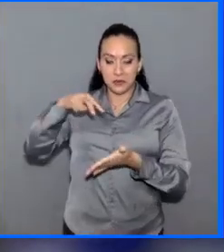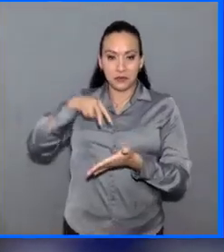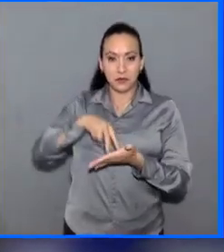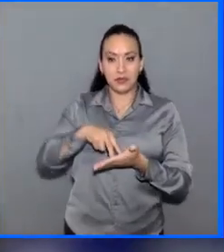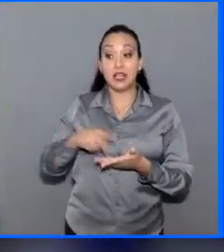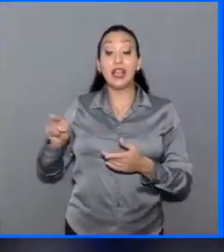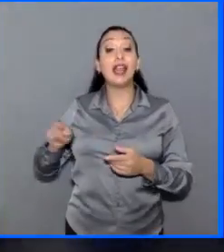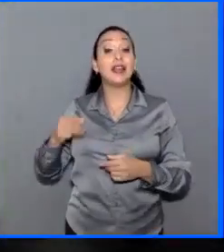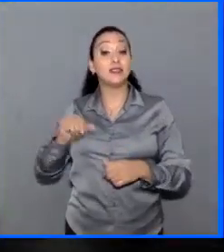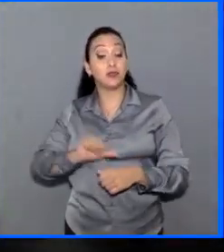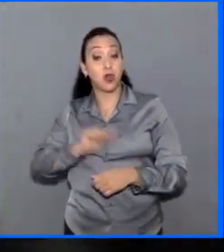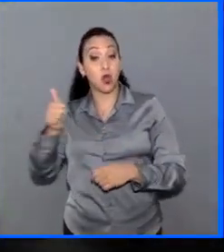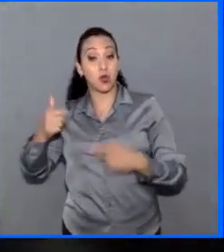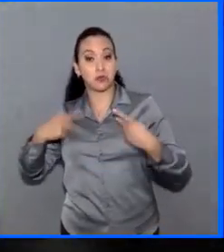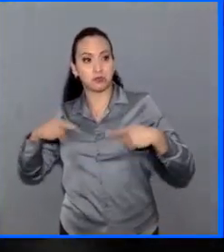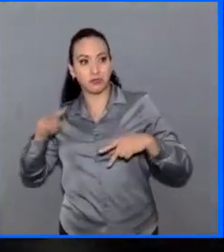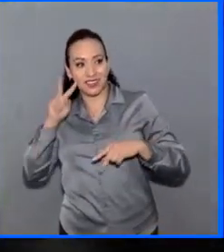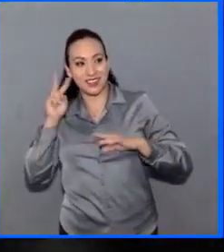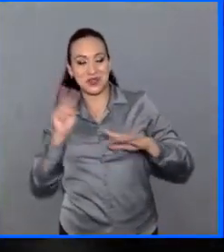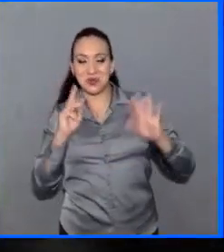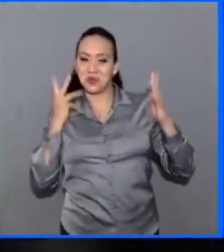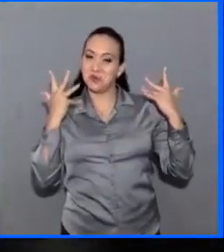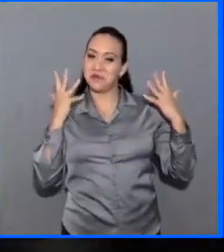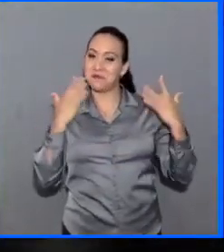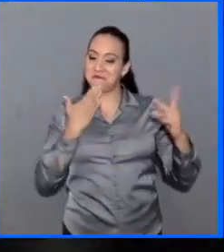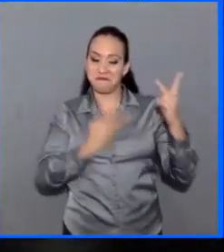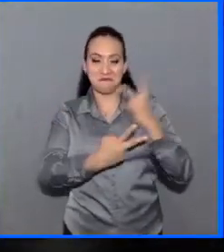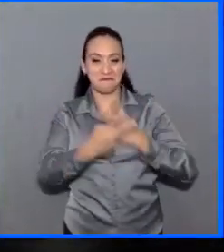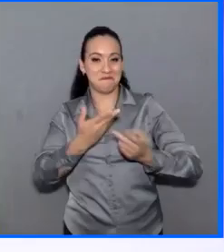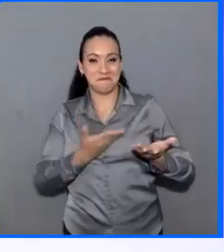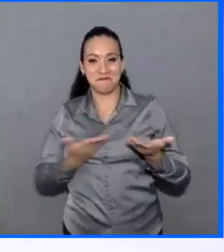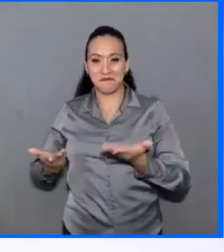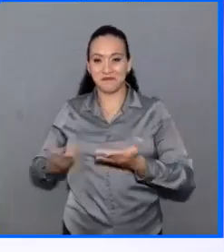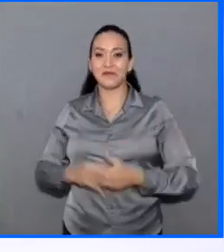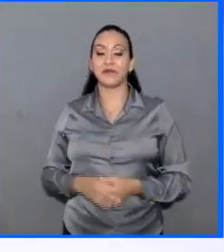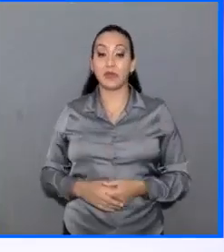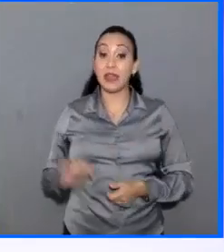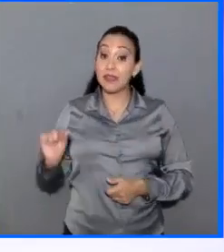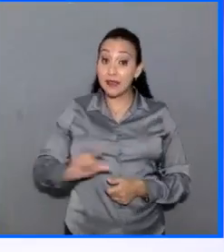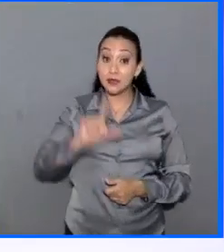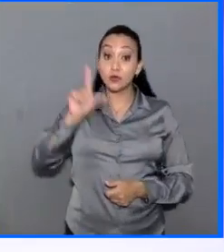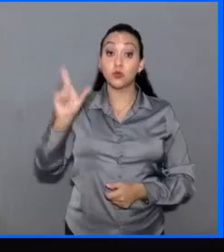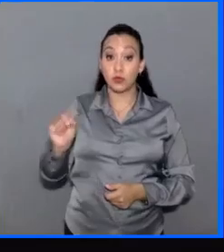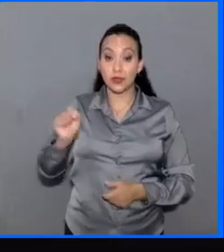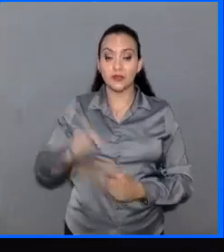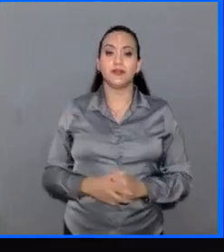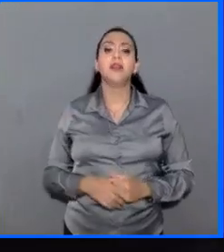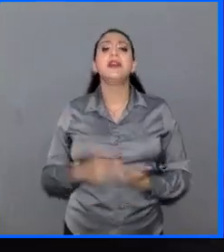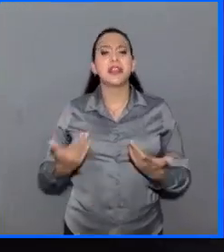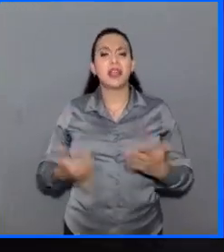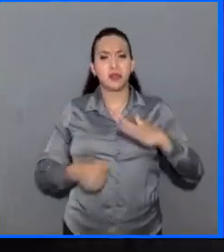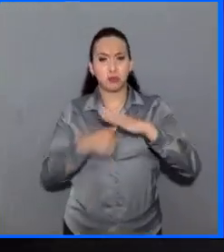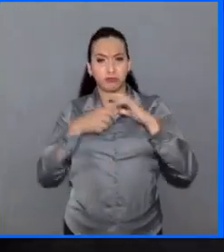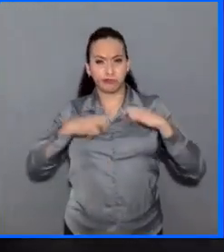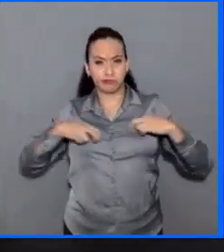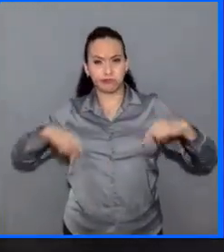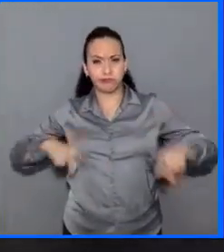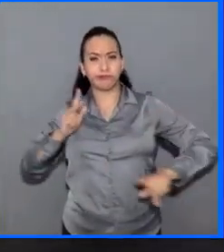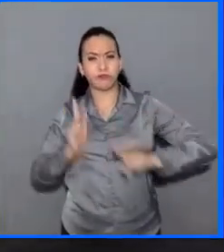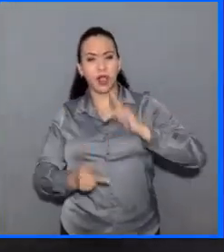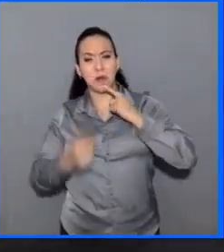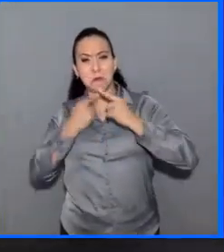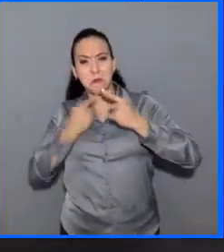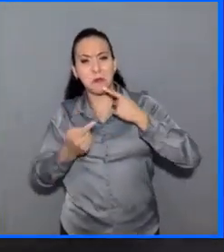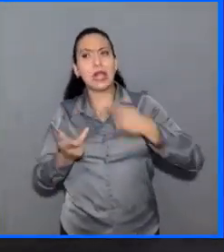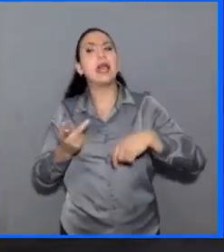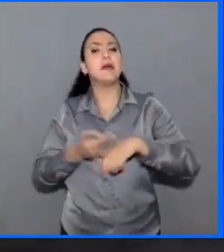magistraturas iberoamericanas al ser presentada. Posteriormente se llevó a cabo una mesa de debate sobre el futuro de la justicia